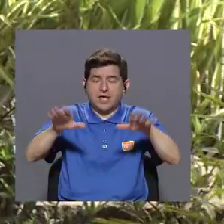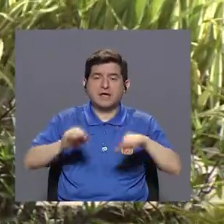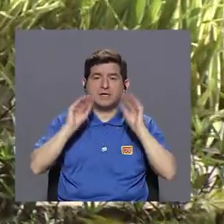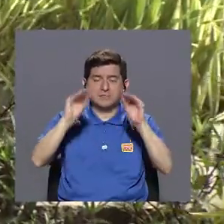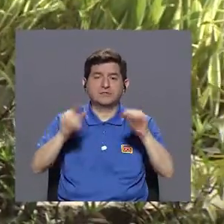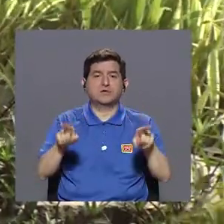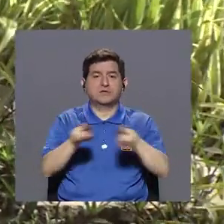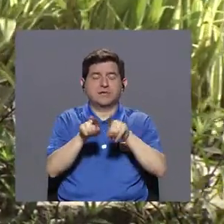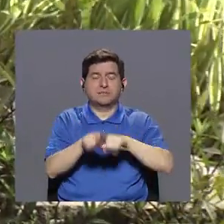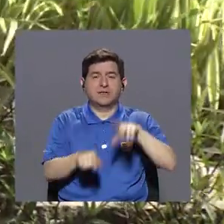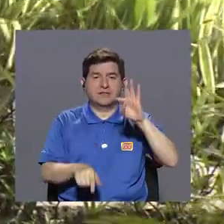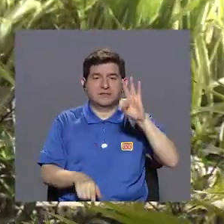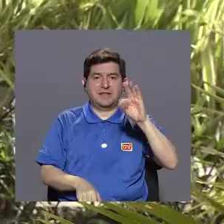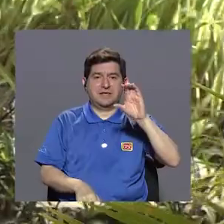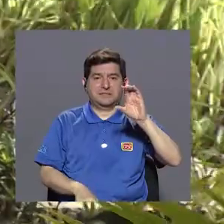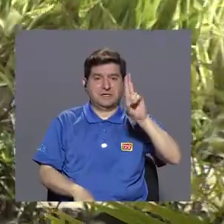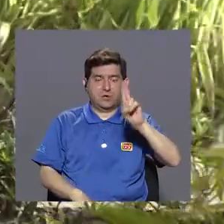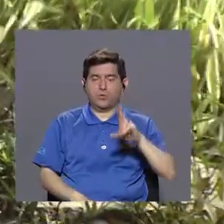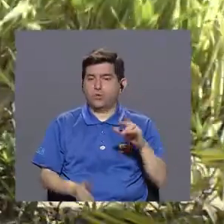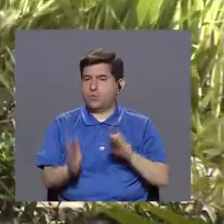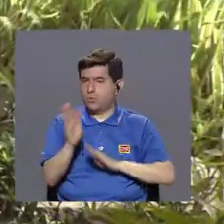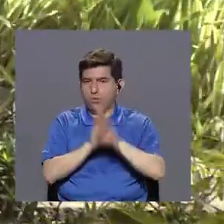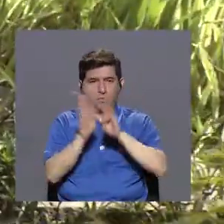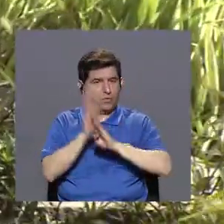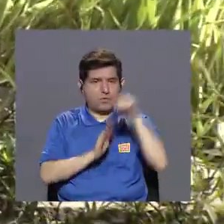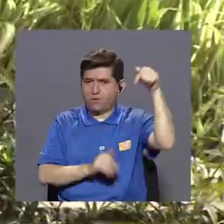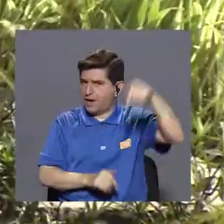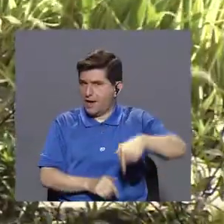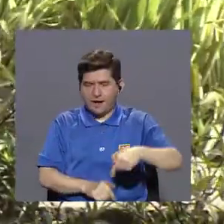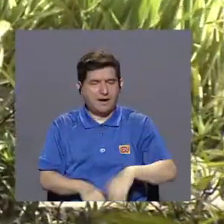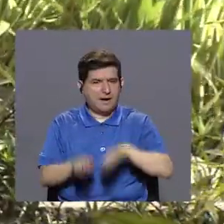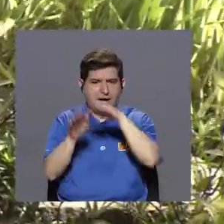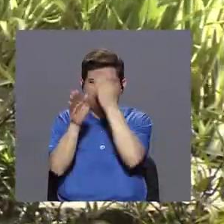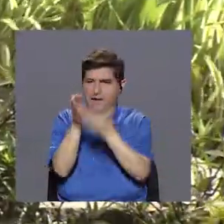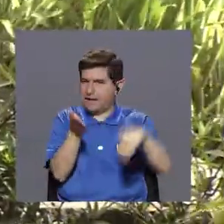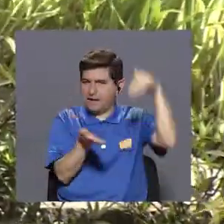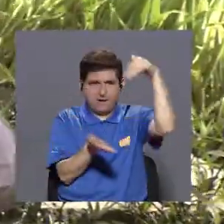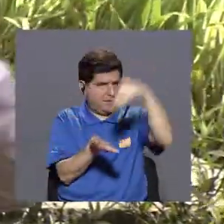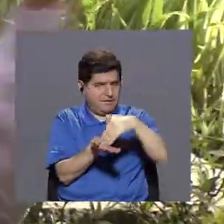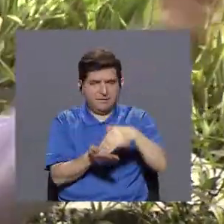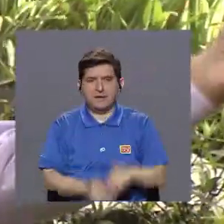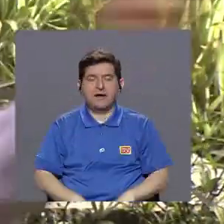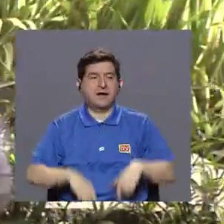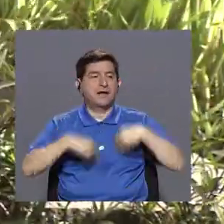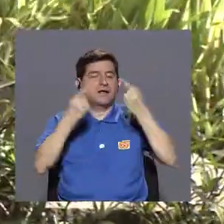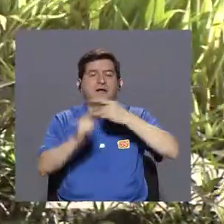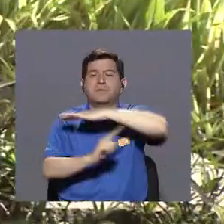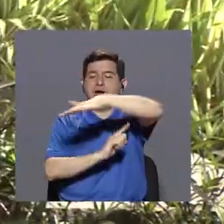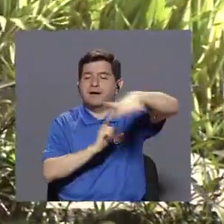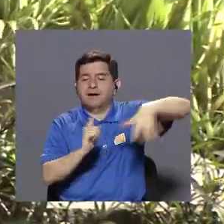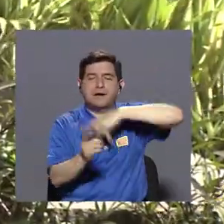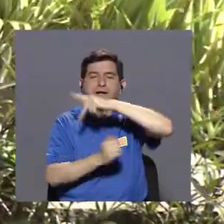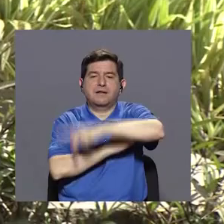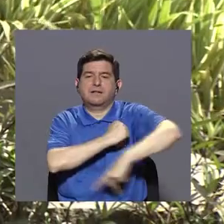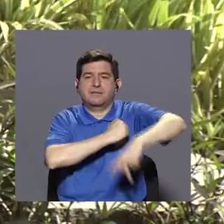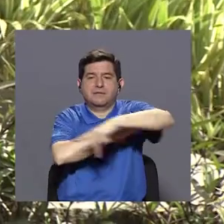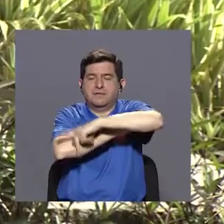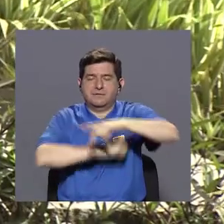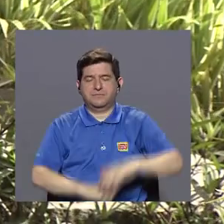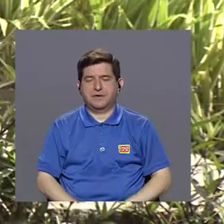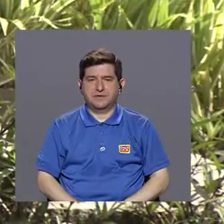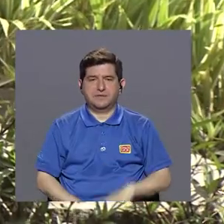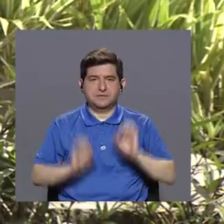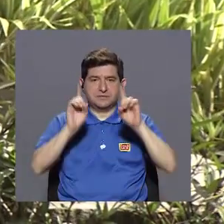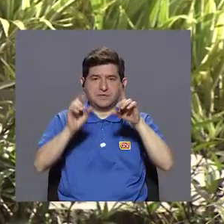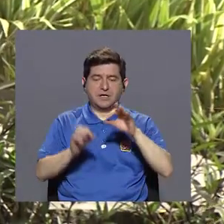universitario que no se desarrollan acá específicamente en el Valle Central, sino que van a las periferias del país. Educación